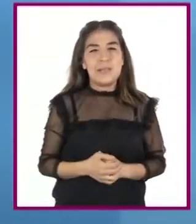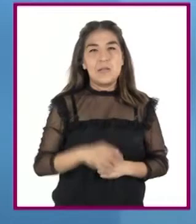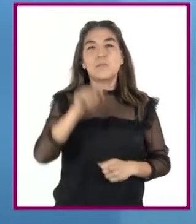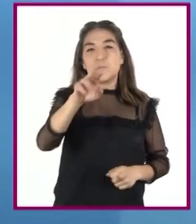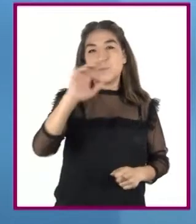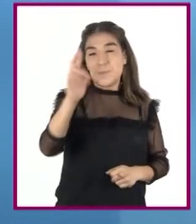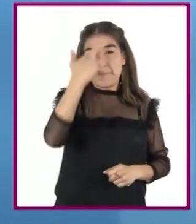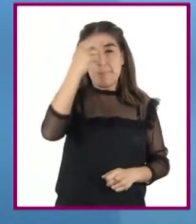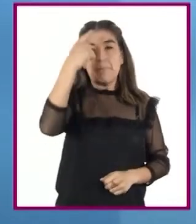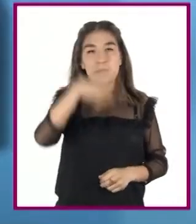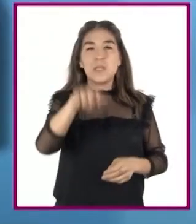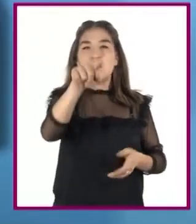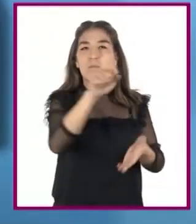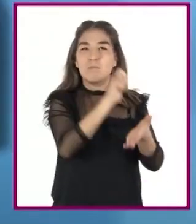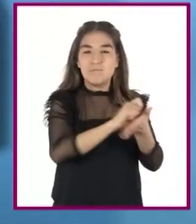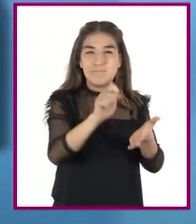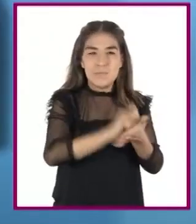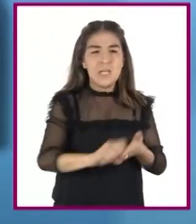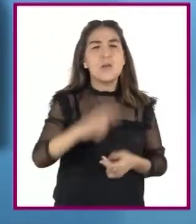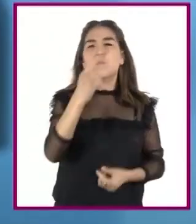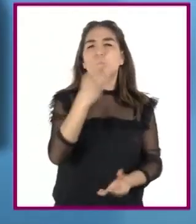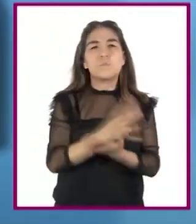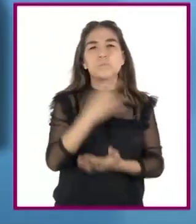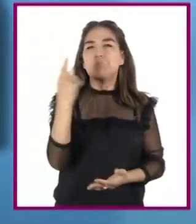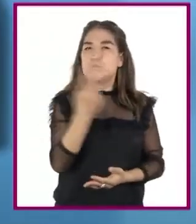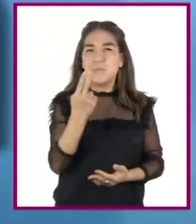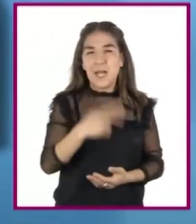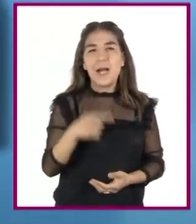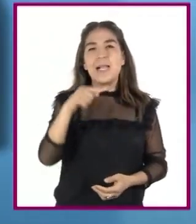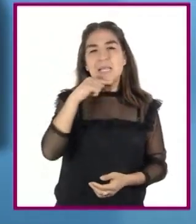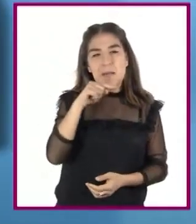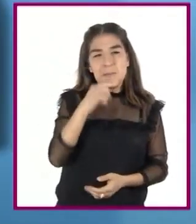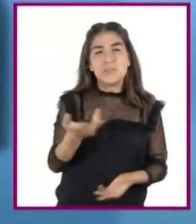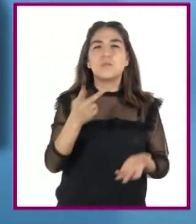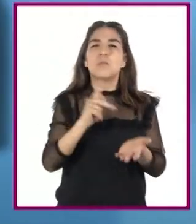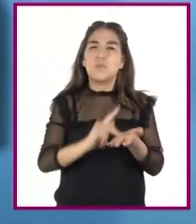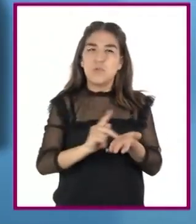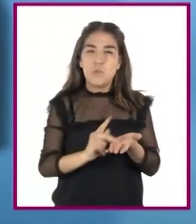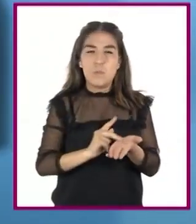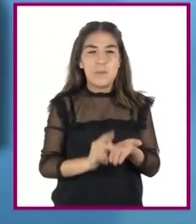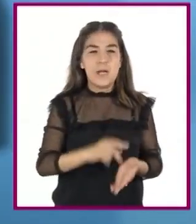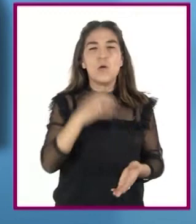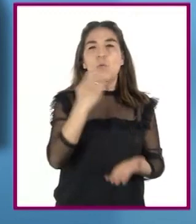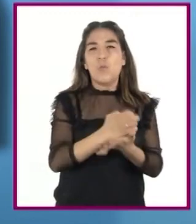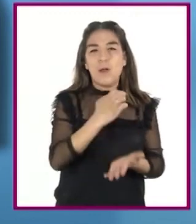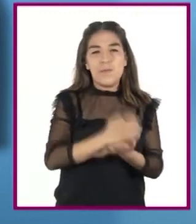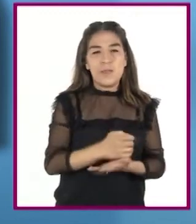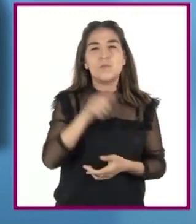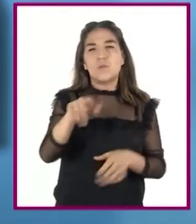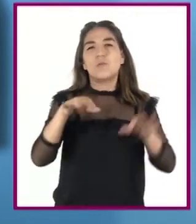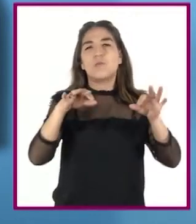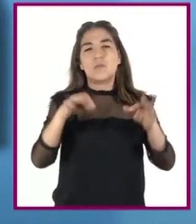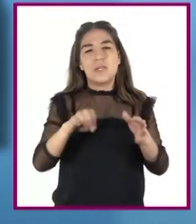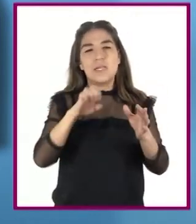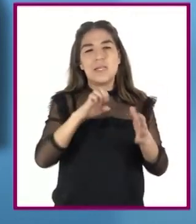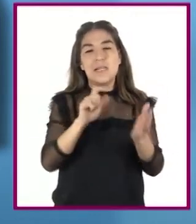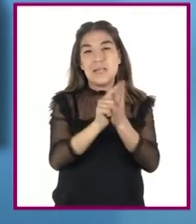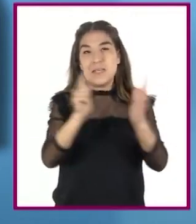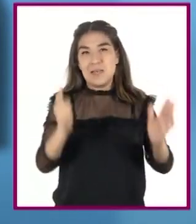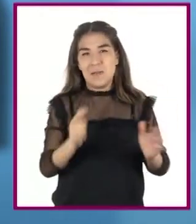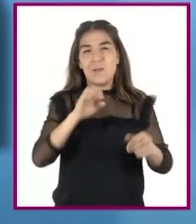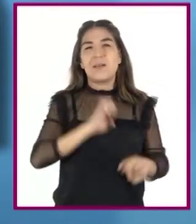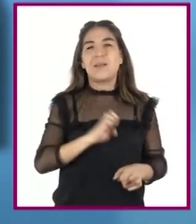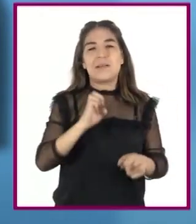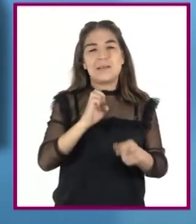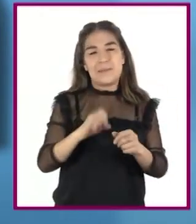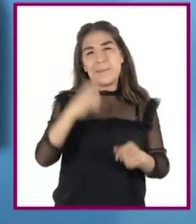realizar anotaciones solo necesitan lápiz o bolígrafo, cuaderno y su libro de texto para